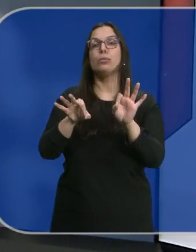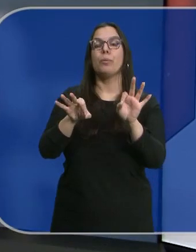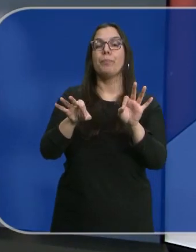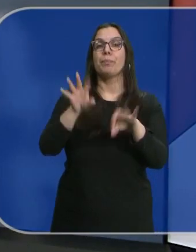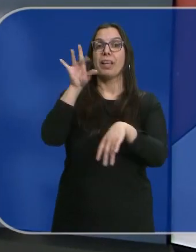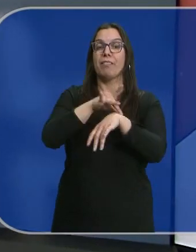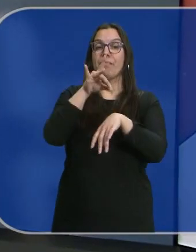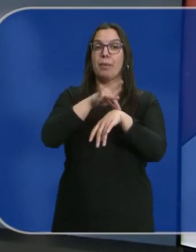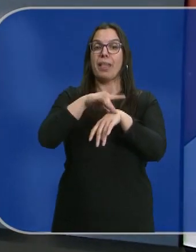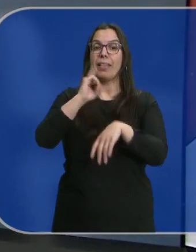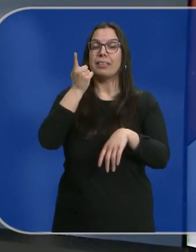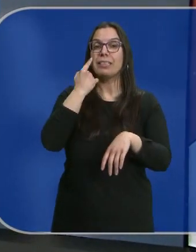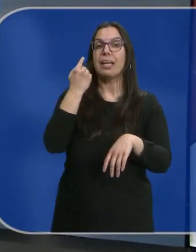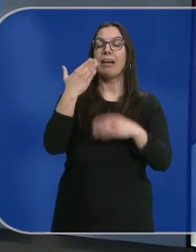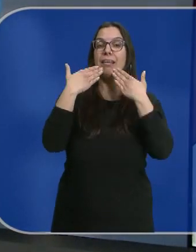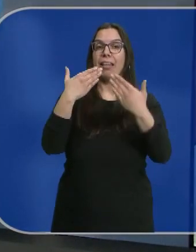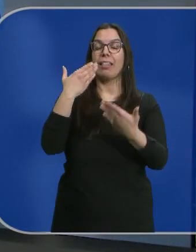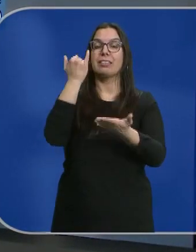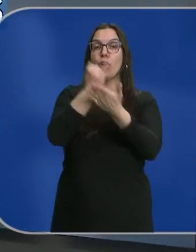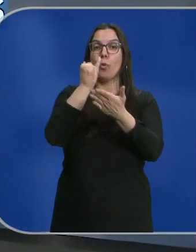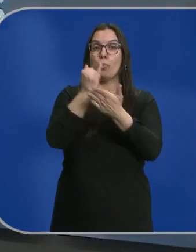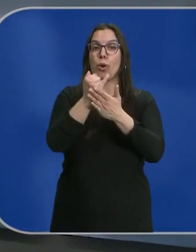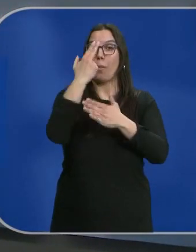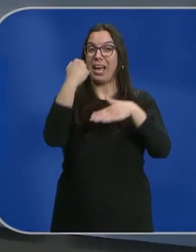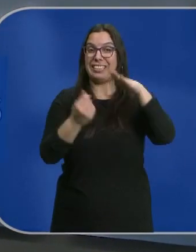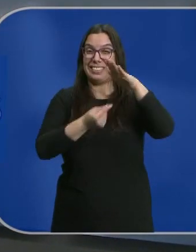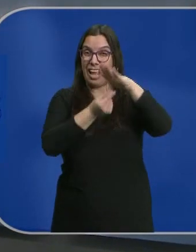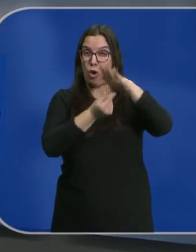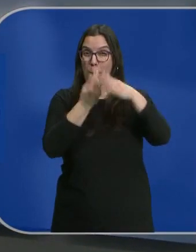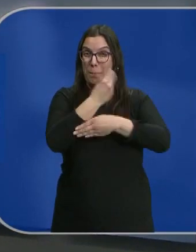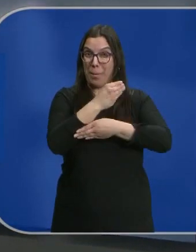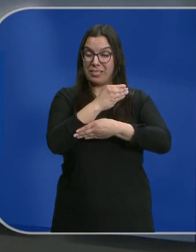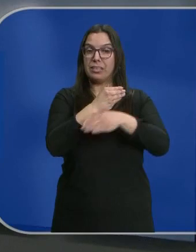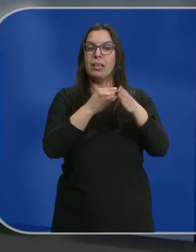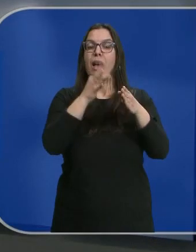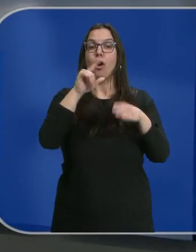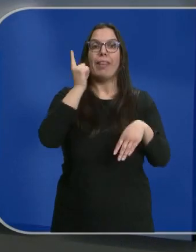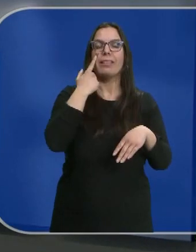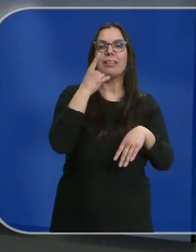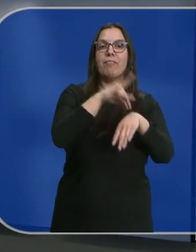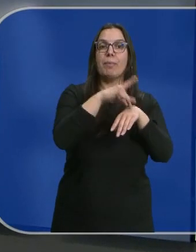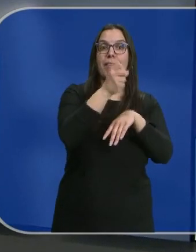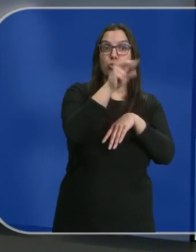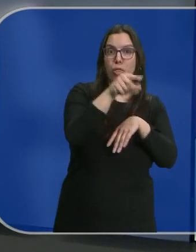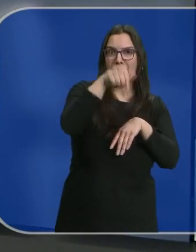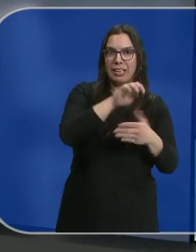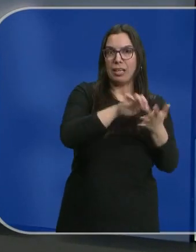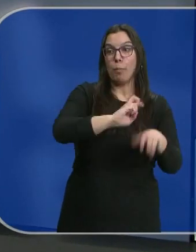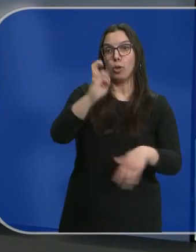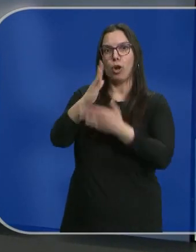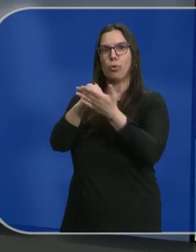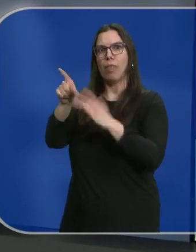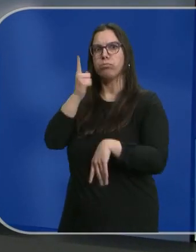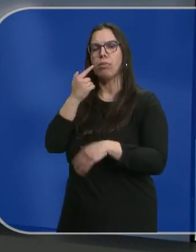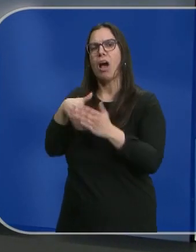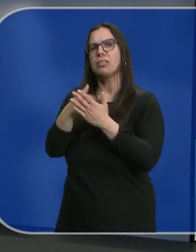número de patologías que se detectan a través de la prueba del talón. Ahora son 12, pero hay comunidades que llegan hasta las 40. Eso y un